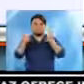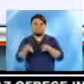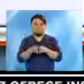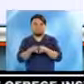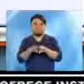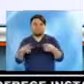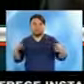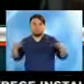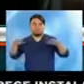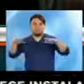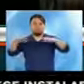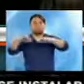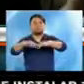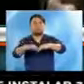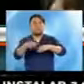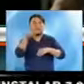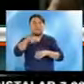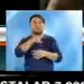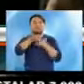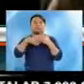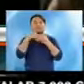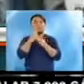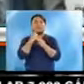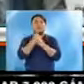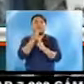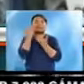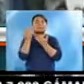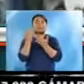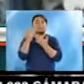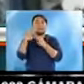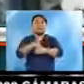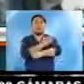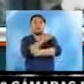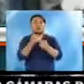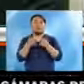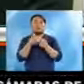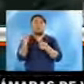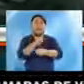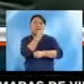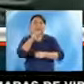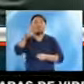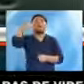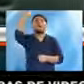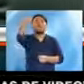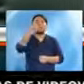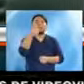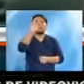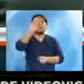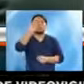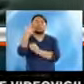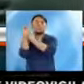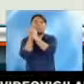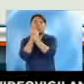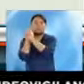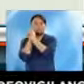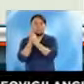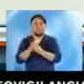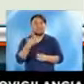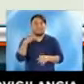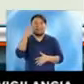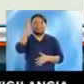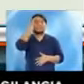del esperado concierto que el mismo Pedro produce para el 18 de octubre. Ahora que sabe el secreto de la animación por